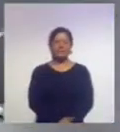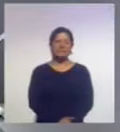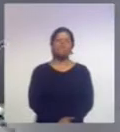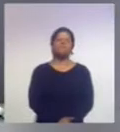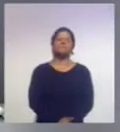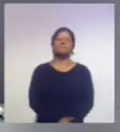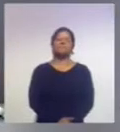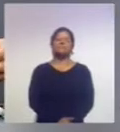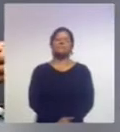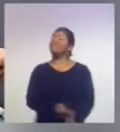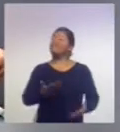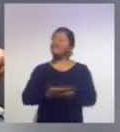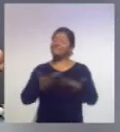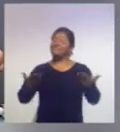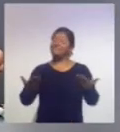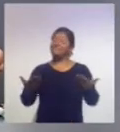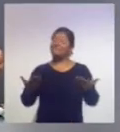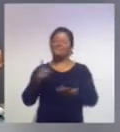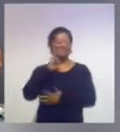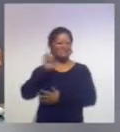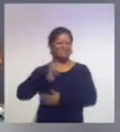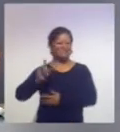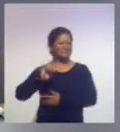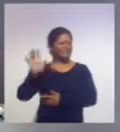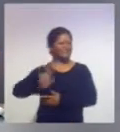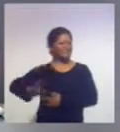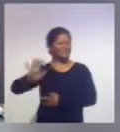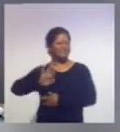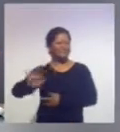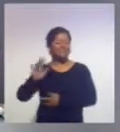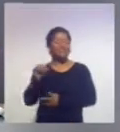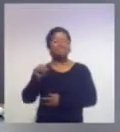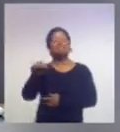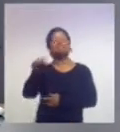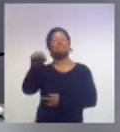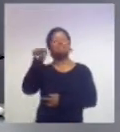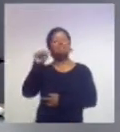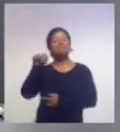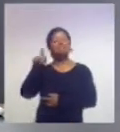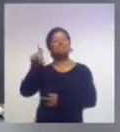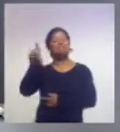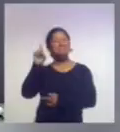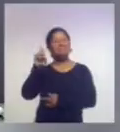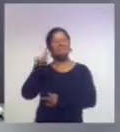Bueno, y ahora nos vamos a Zacatelco, donde durante el fin de semana se realizó el Pulque Fest. Veamos de qué se trata.